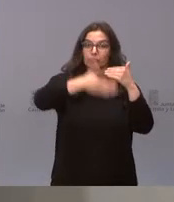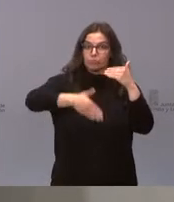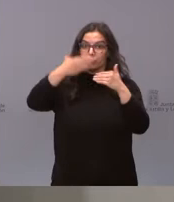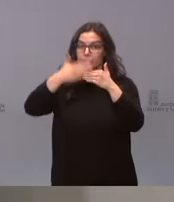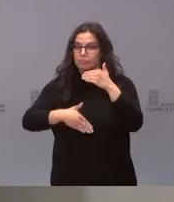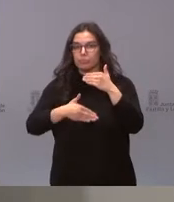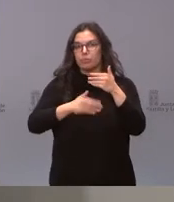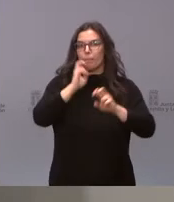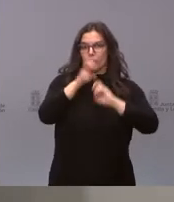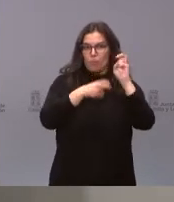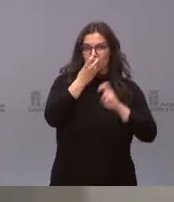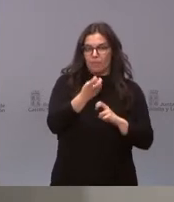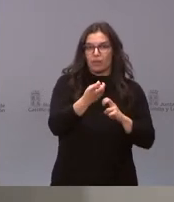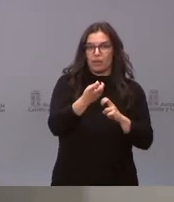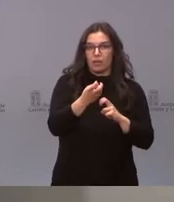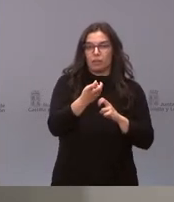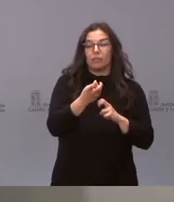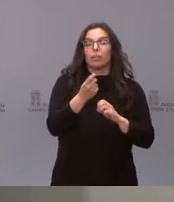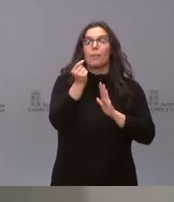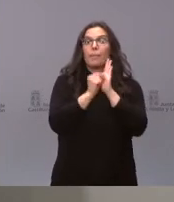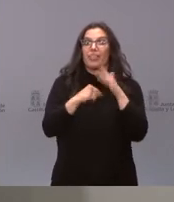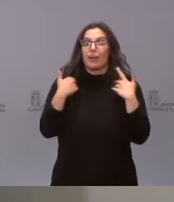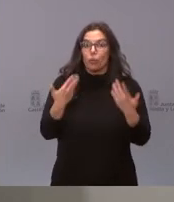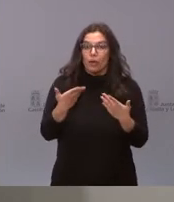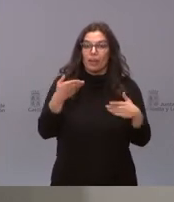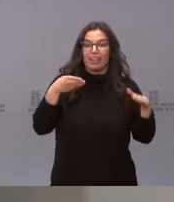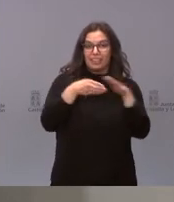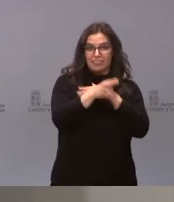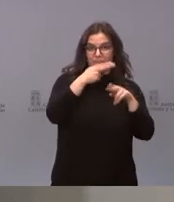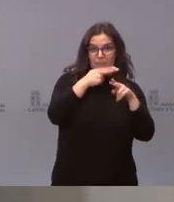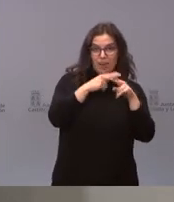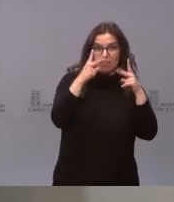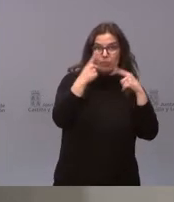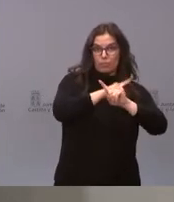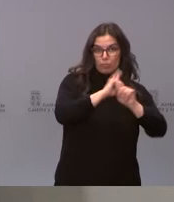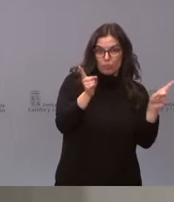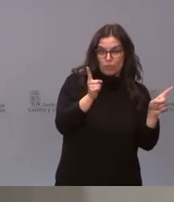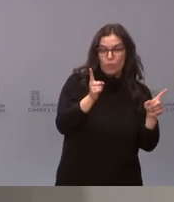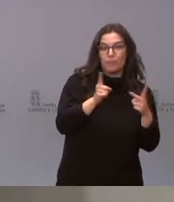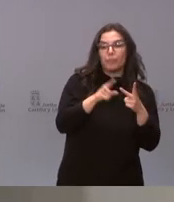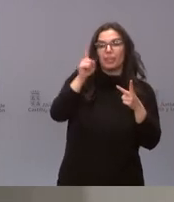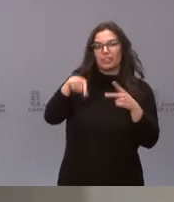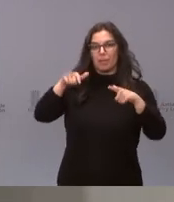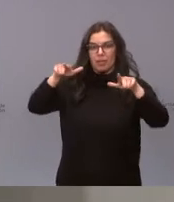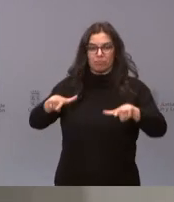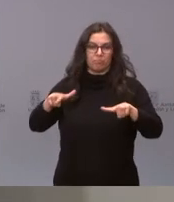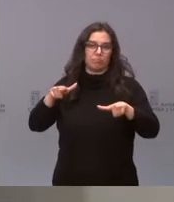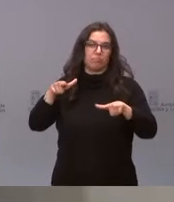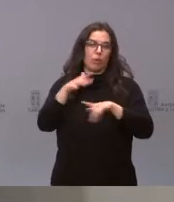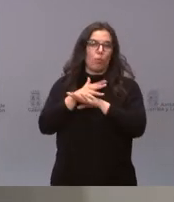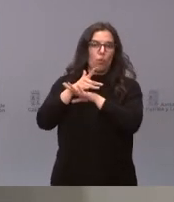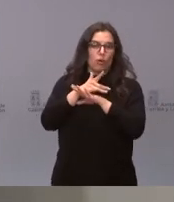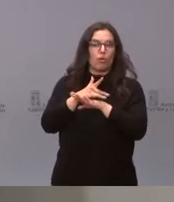adicionales que conllevan el cierre del interior de la hostelería y la restauración así como el cierre de casas de juego y